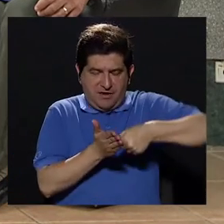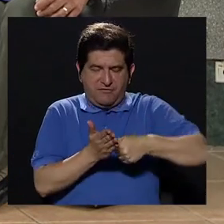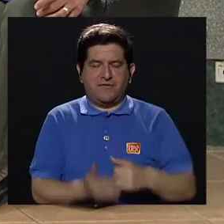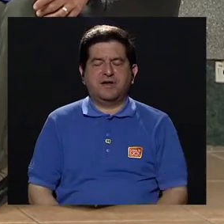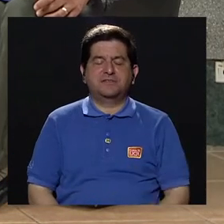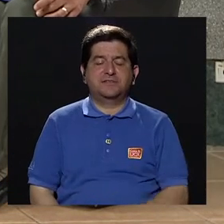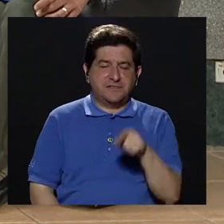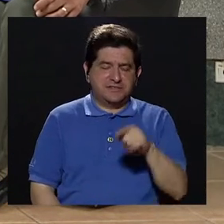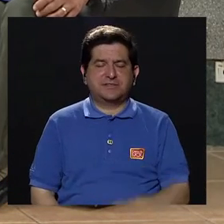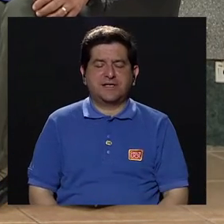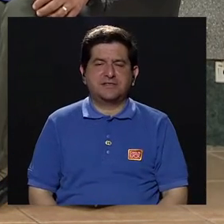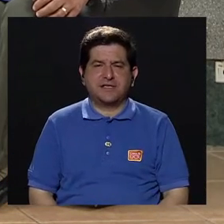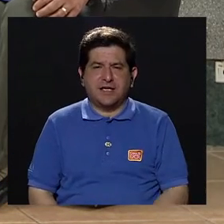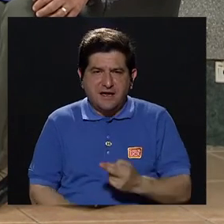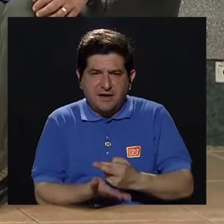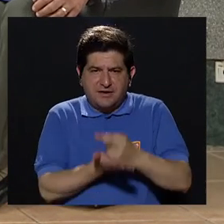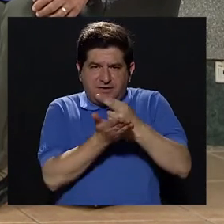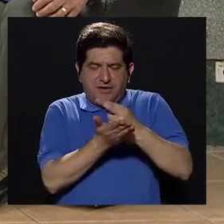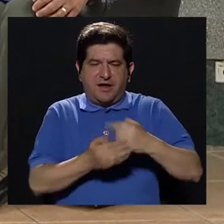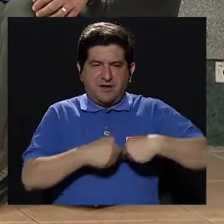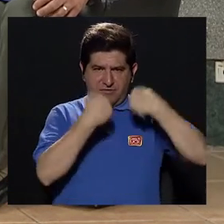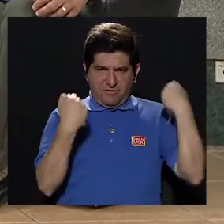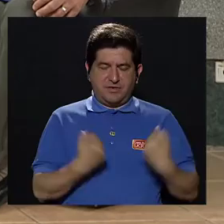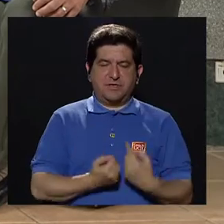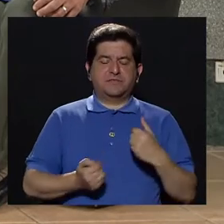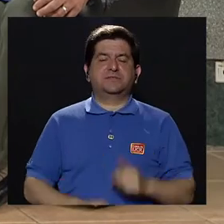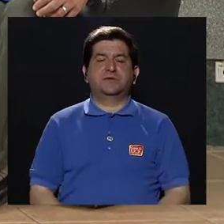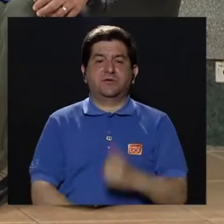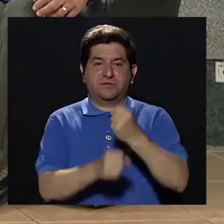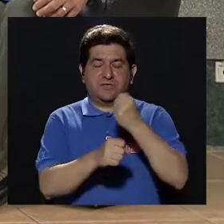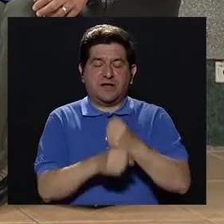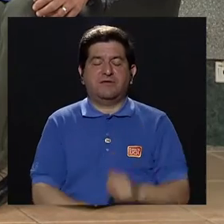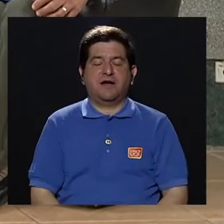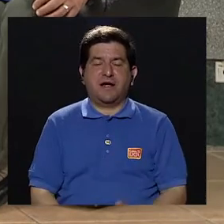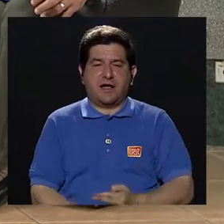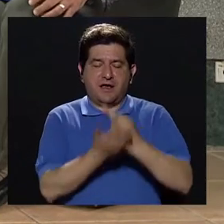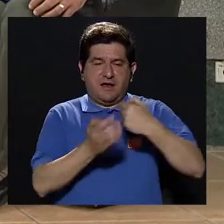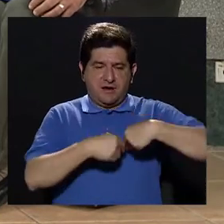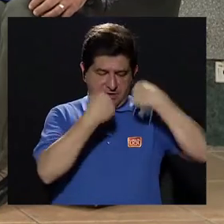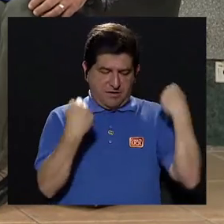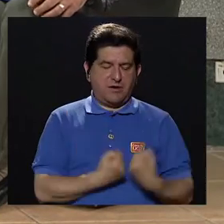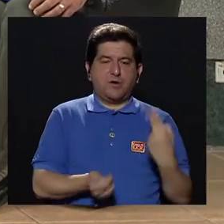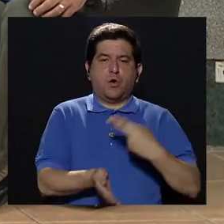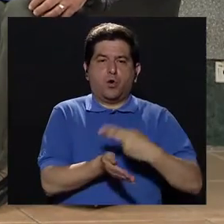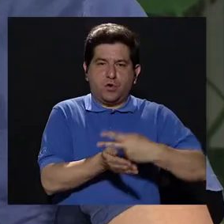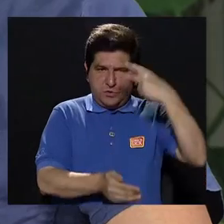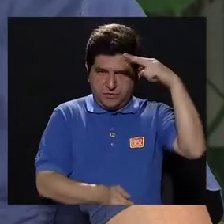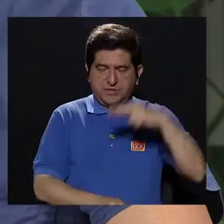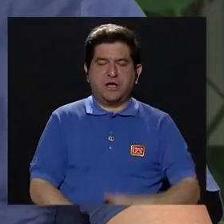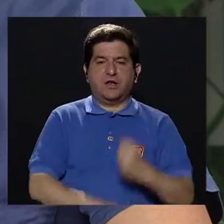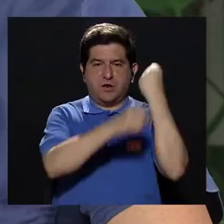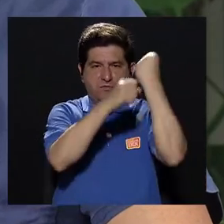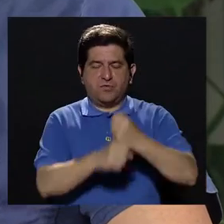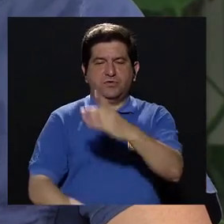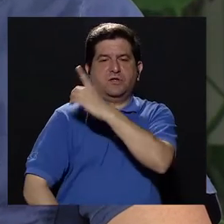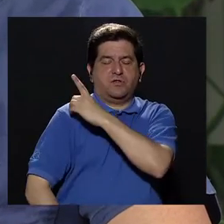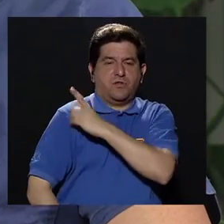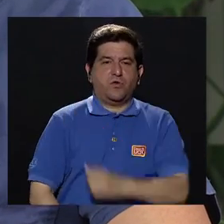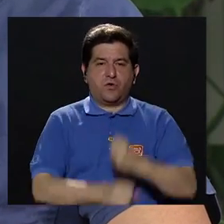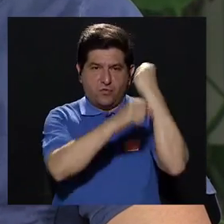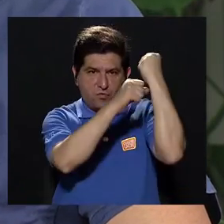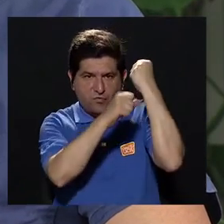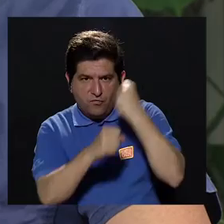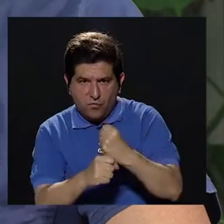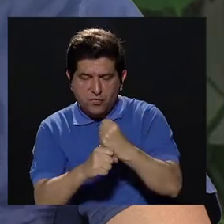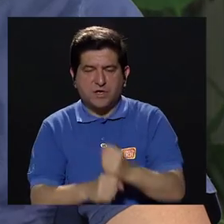énfasis en rehabilitación cardíaca. Trabaja en la unidad de rehabilitación cardíaca del Hospital México y es fundador y director